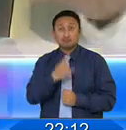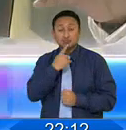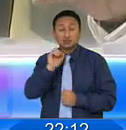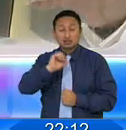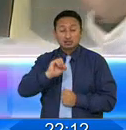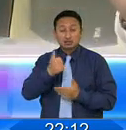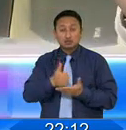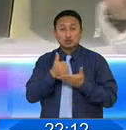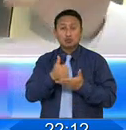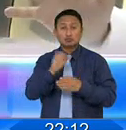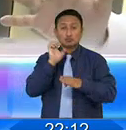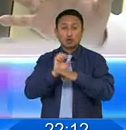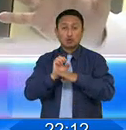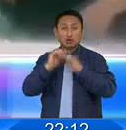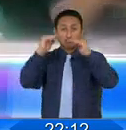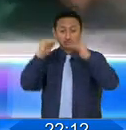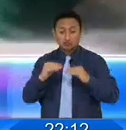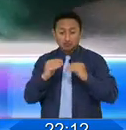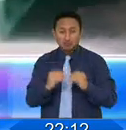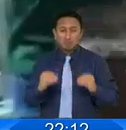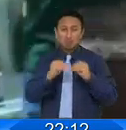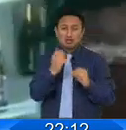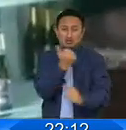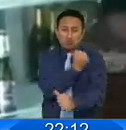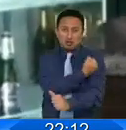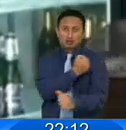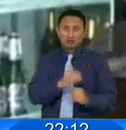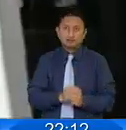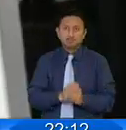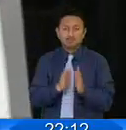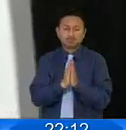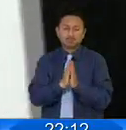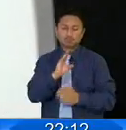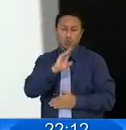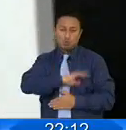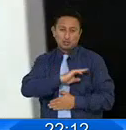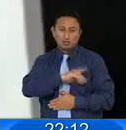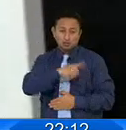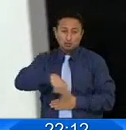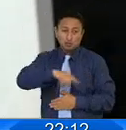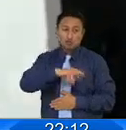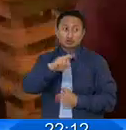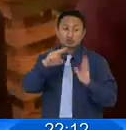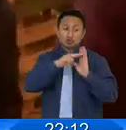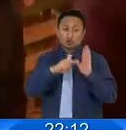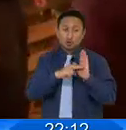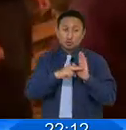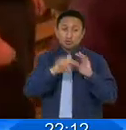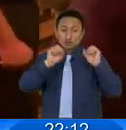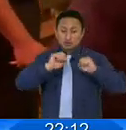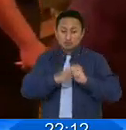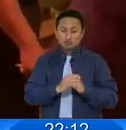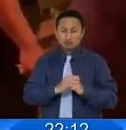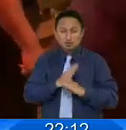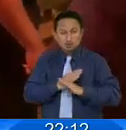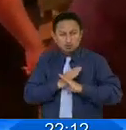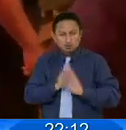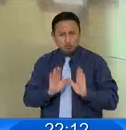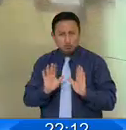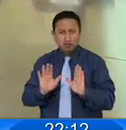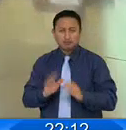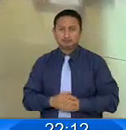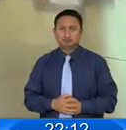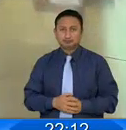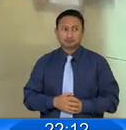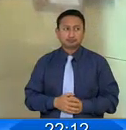parar Ecuador y vacunar más. Finalmente exhortaron a los municipios para que tomen las medidas necesarias que contengan la pandemia. En Quito